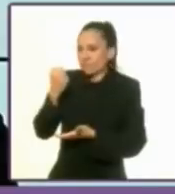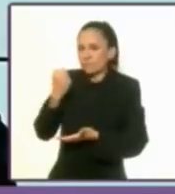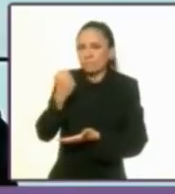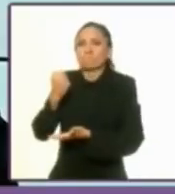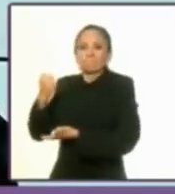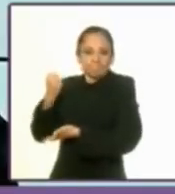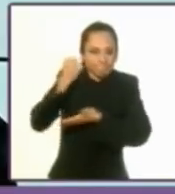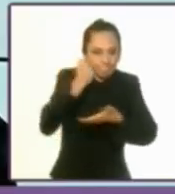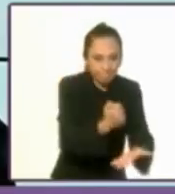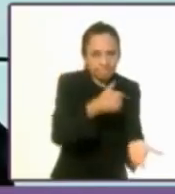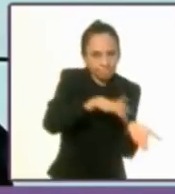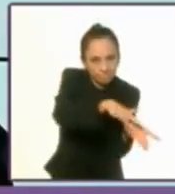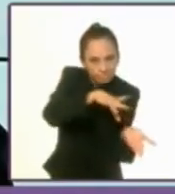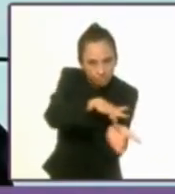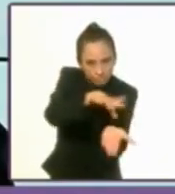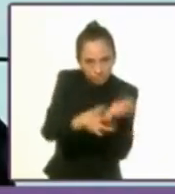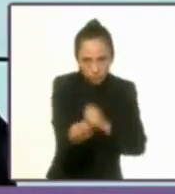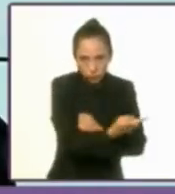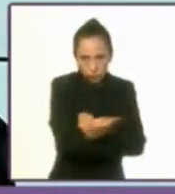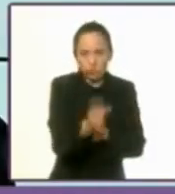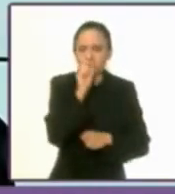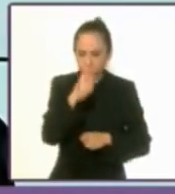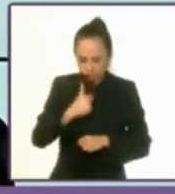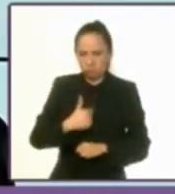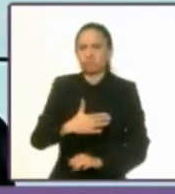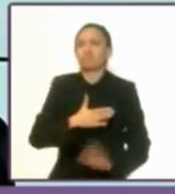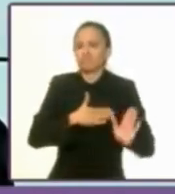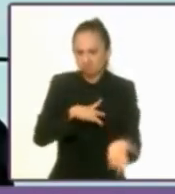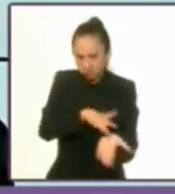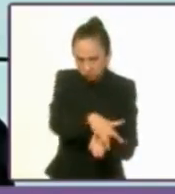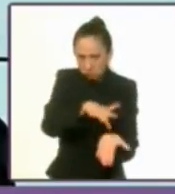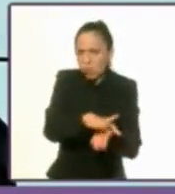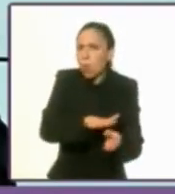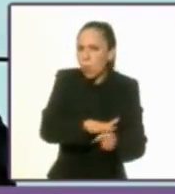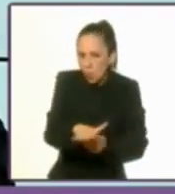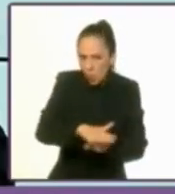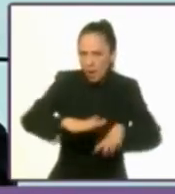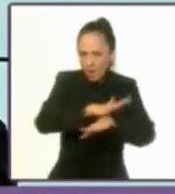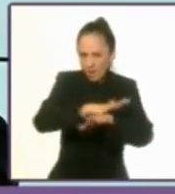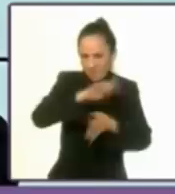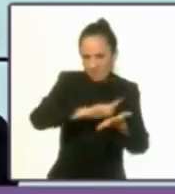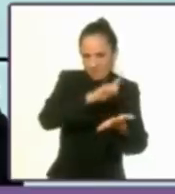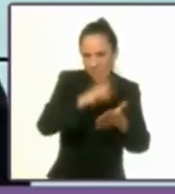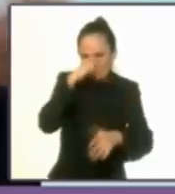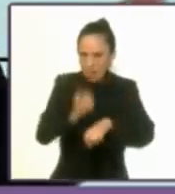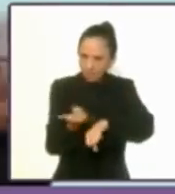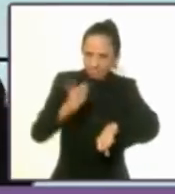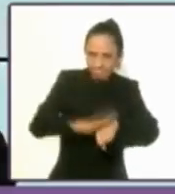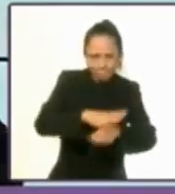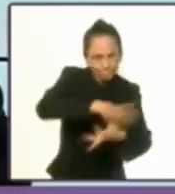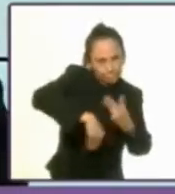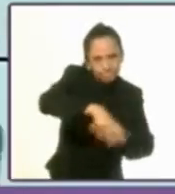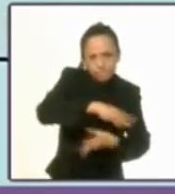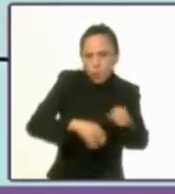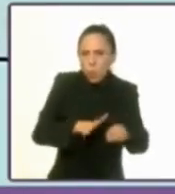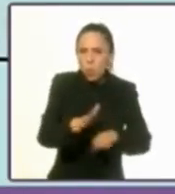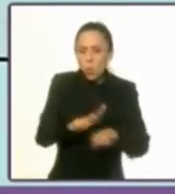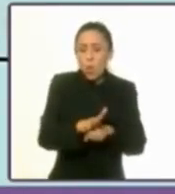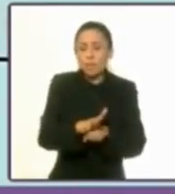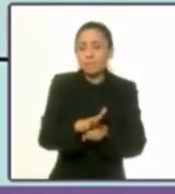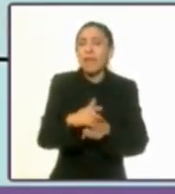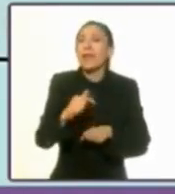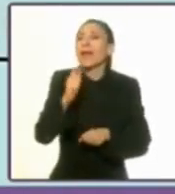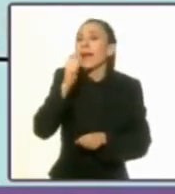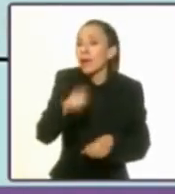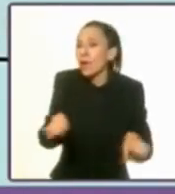propongo también como parte de la reforma política administrativa es lo diré en mi